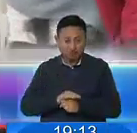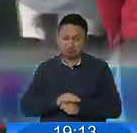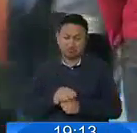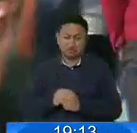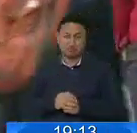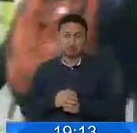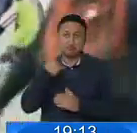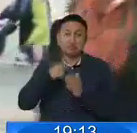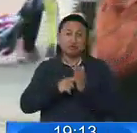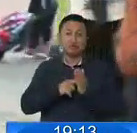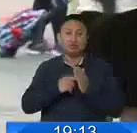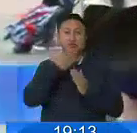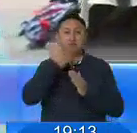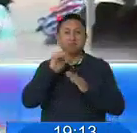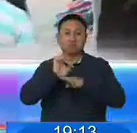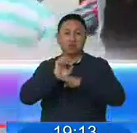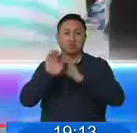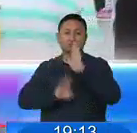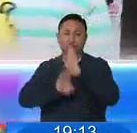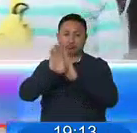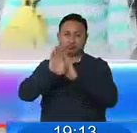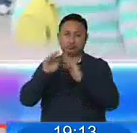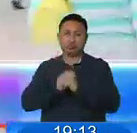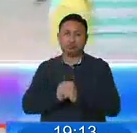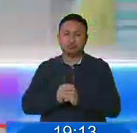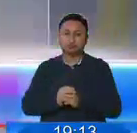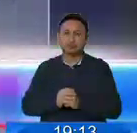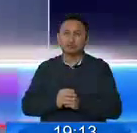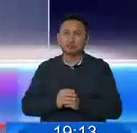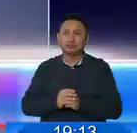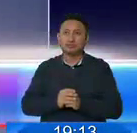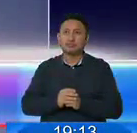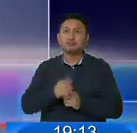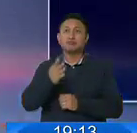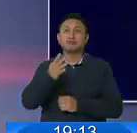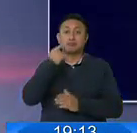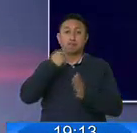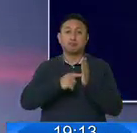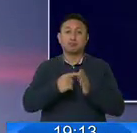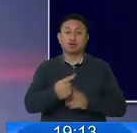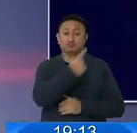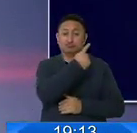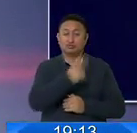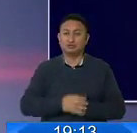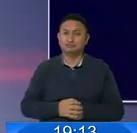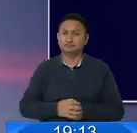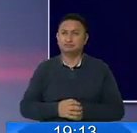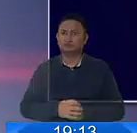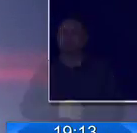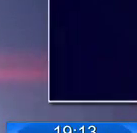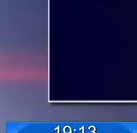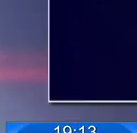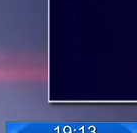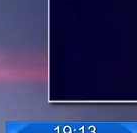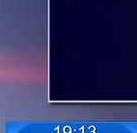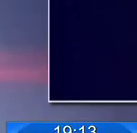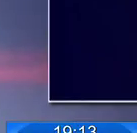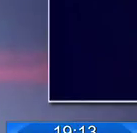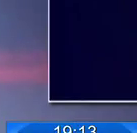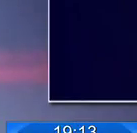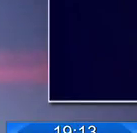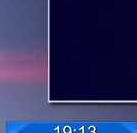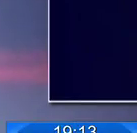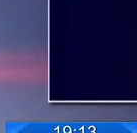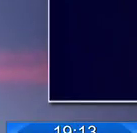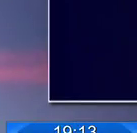relación a que mejorará la situación económica individual de los ecuatorianos el 18.5 por ciento cree que si el 44.6 por